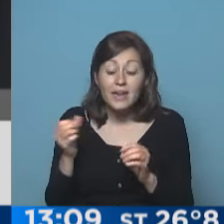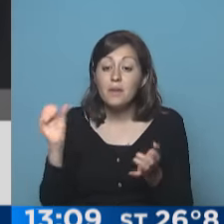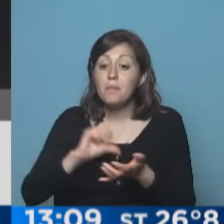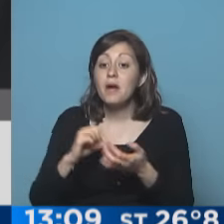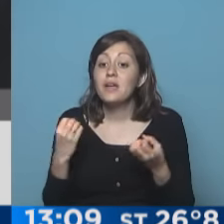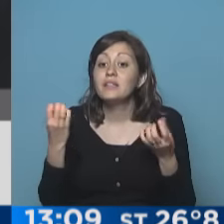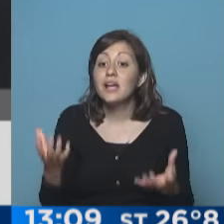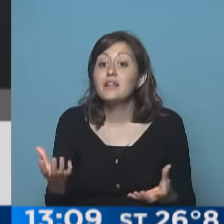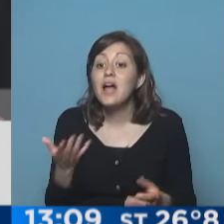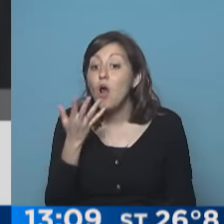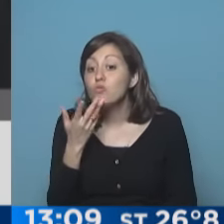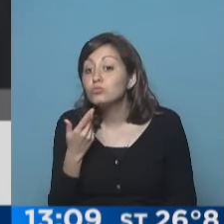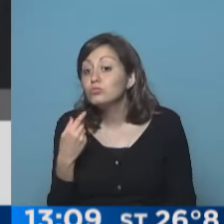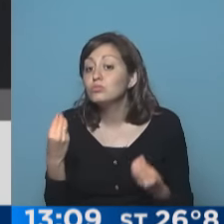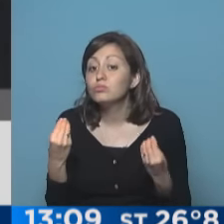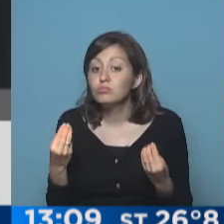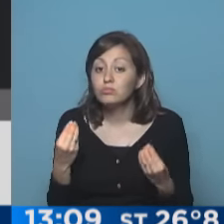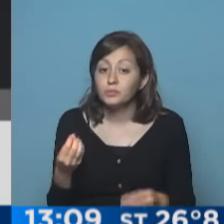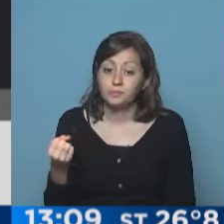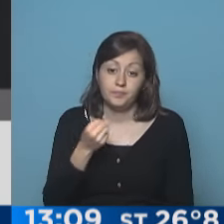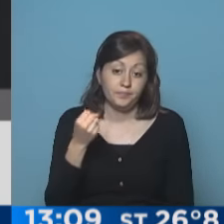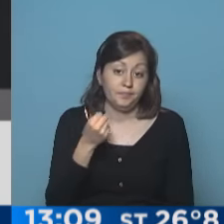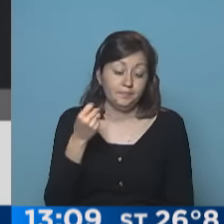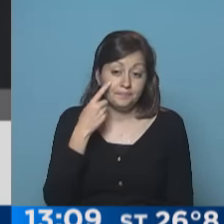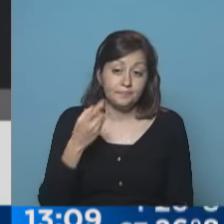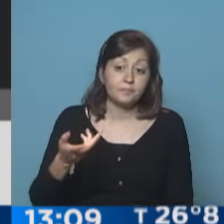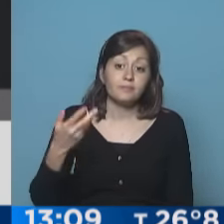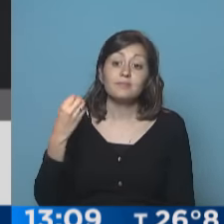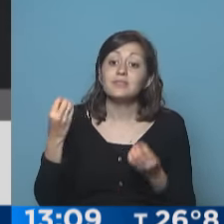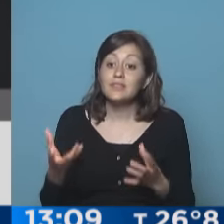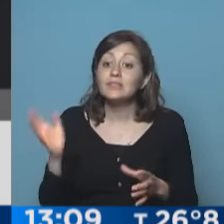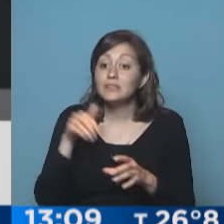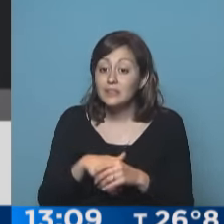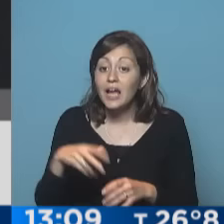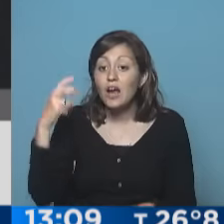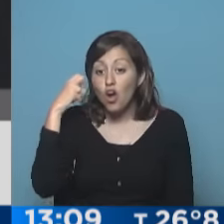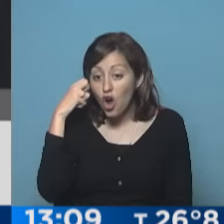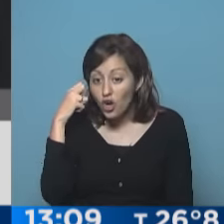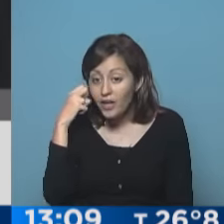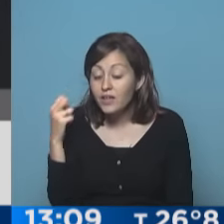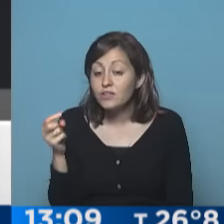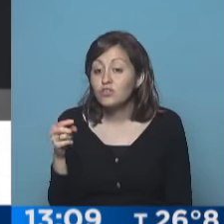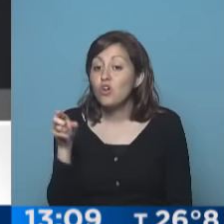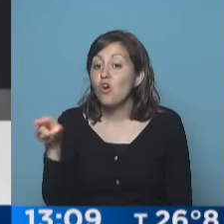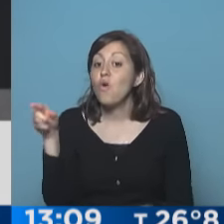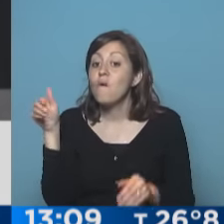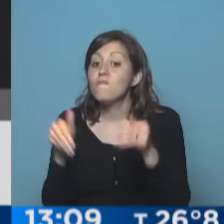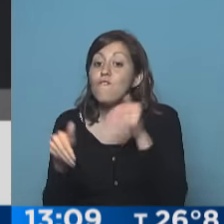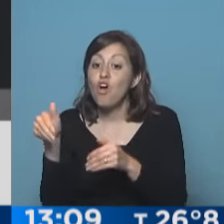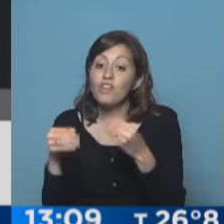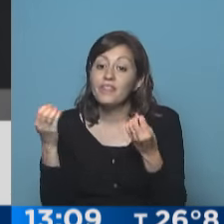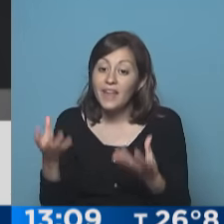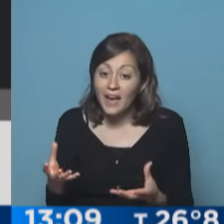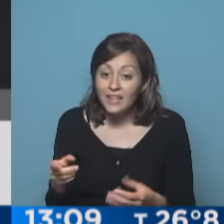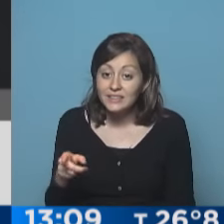Qué importante conocer Cómo fue la actividad en el Congreso Nacional cómo votaron los diferentes bloques y candidatos frente al